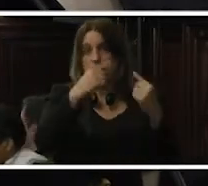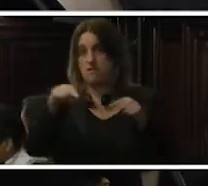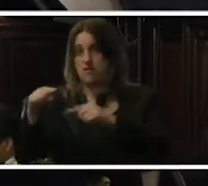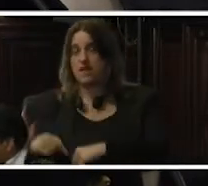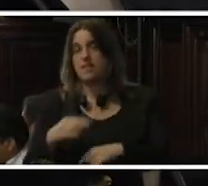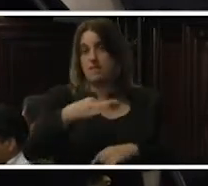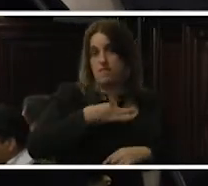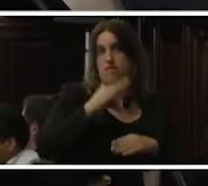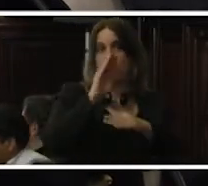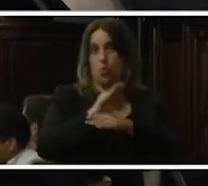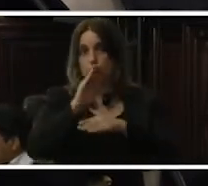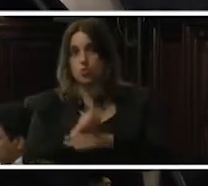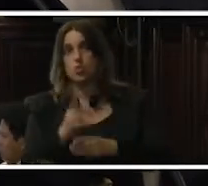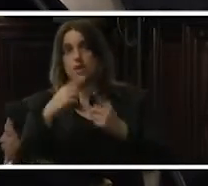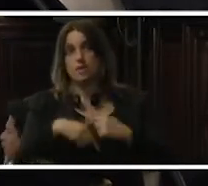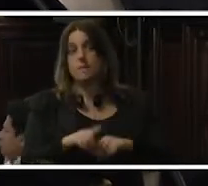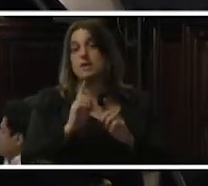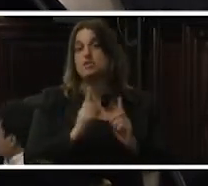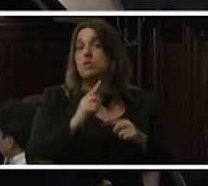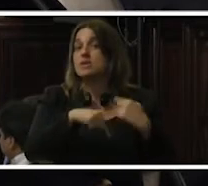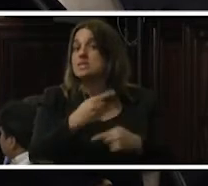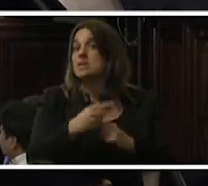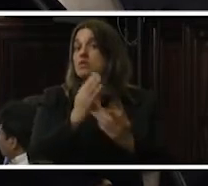bioculturales, incluyendo la zona de intangibilidad, siguiendo las